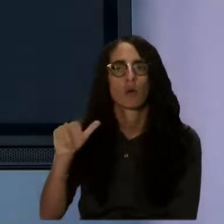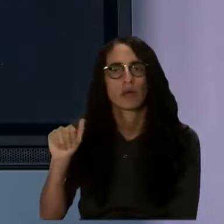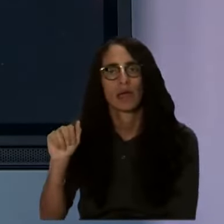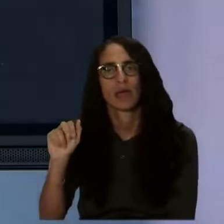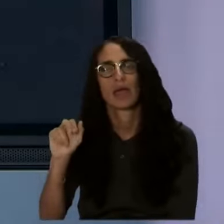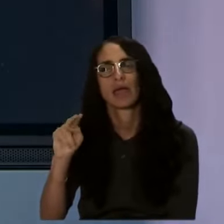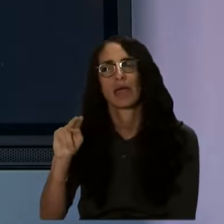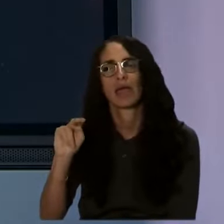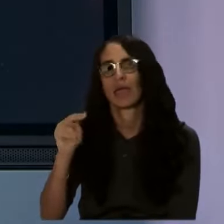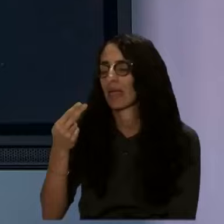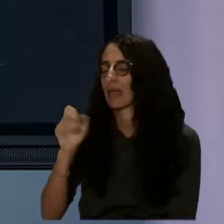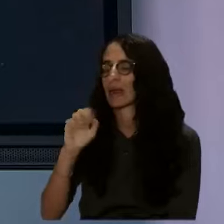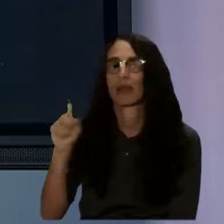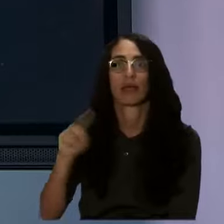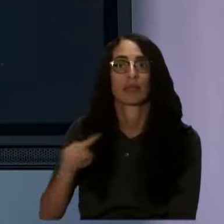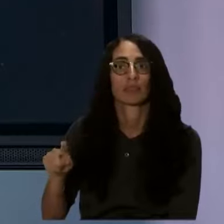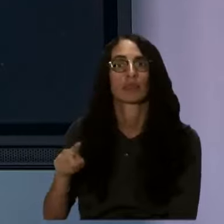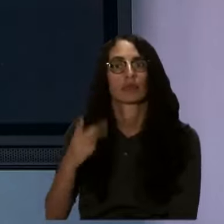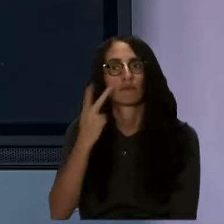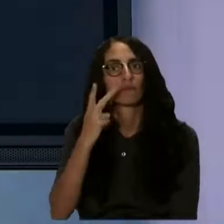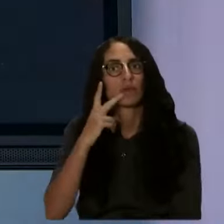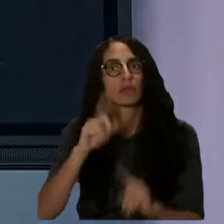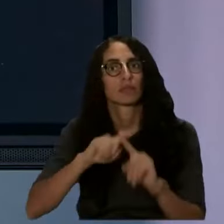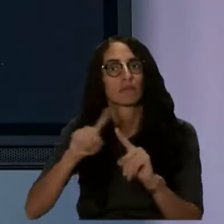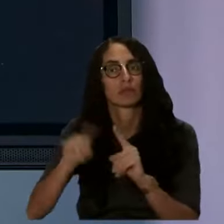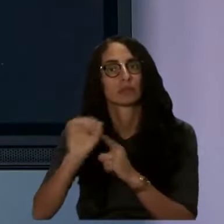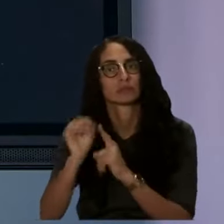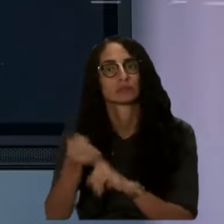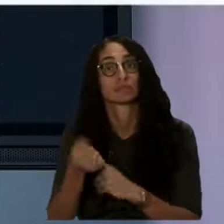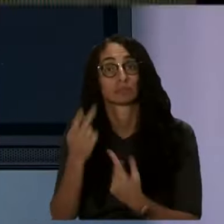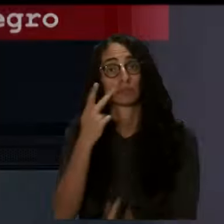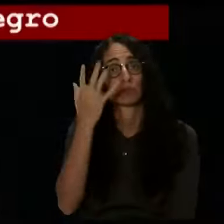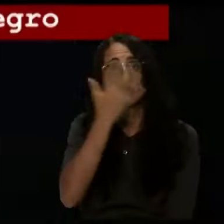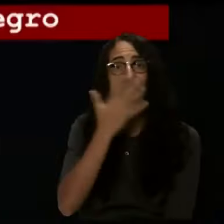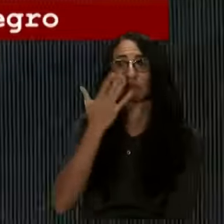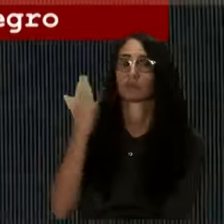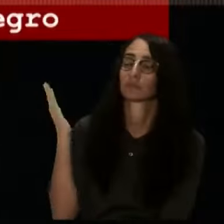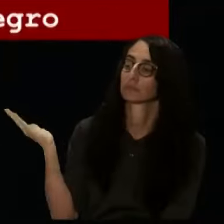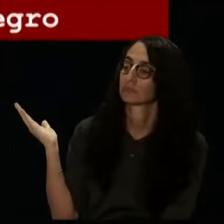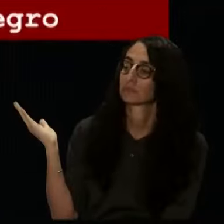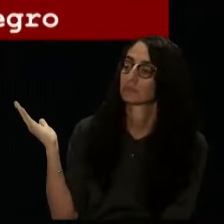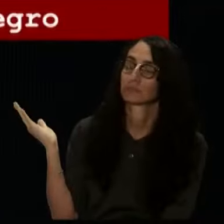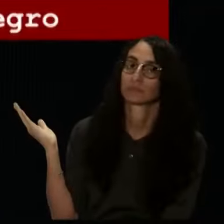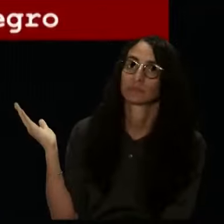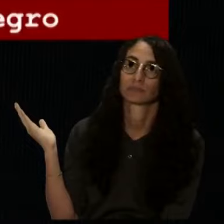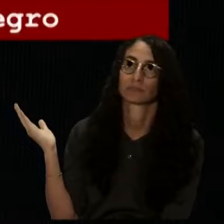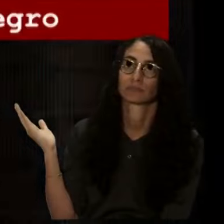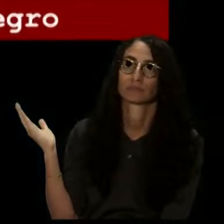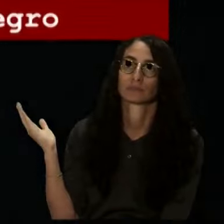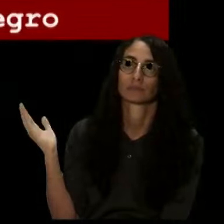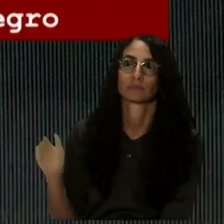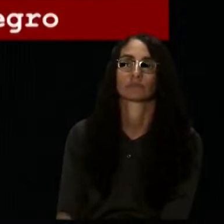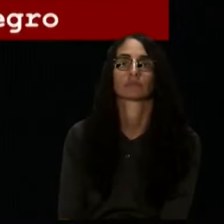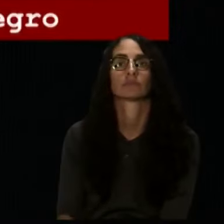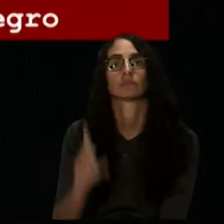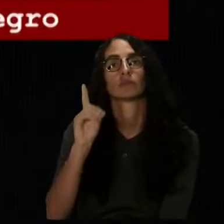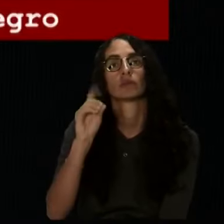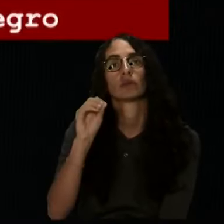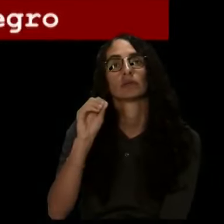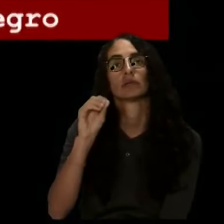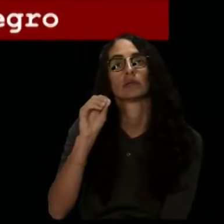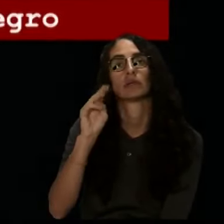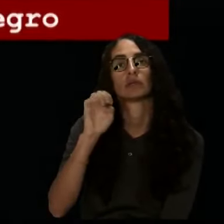lamentablemente siguen viéndose estos casos Eh ve vean bien el rostro de este individuo veanlo bien Ahí está en pantalla se llama